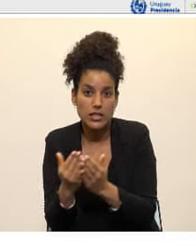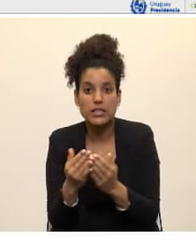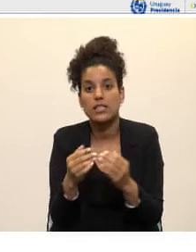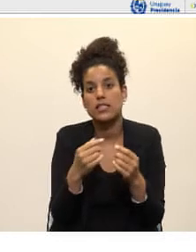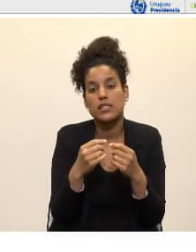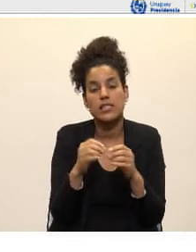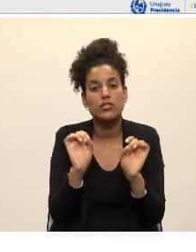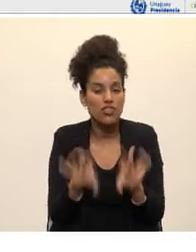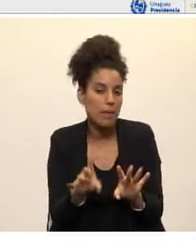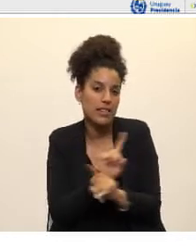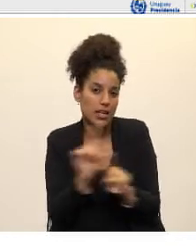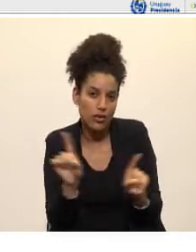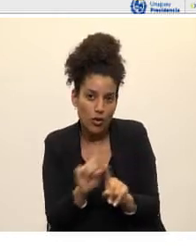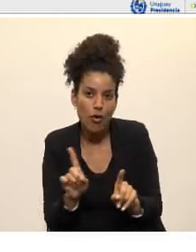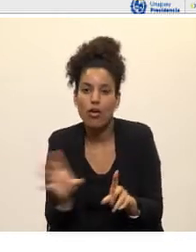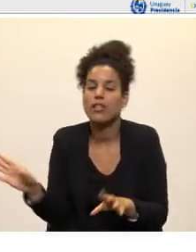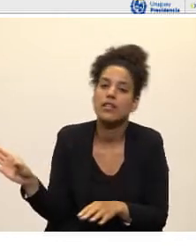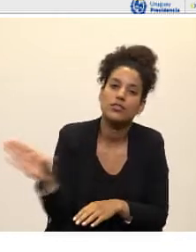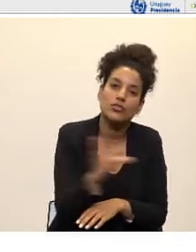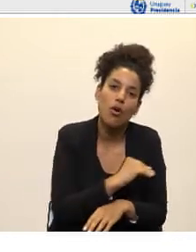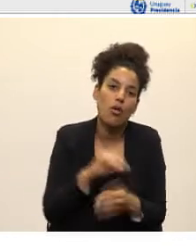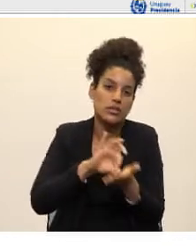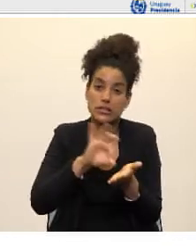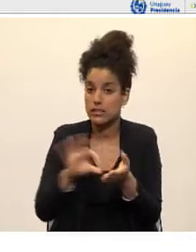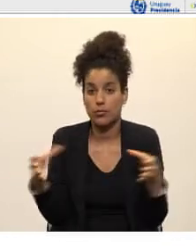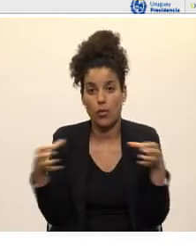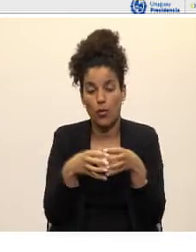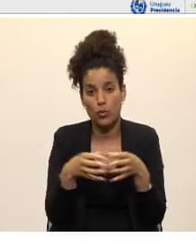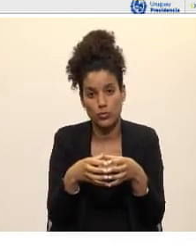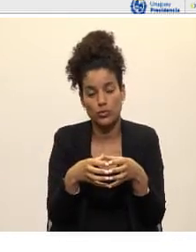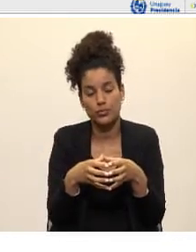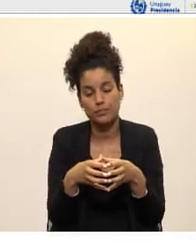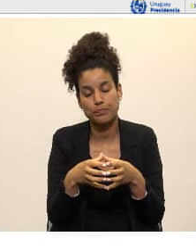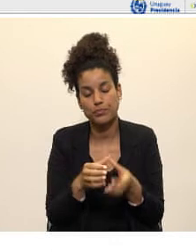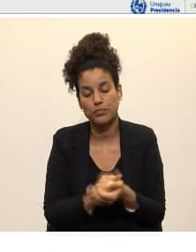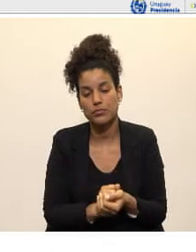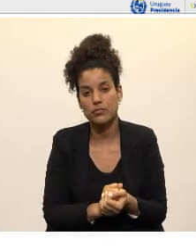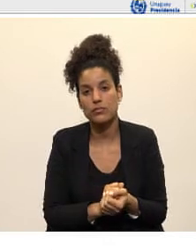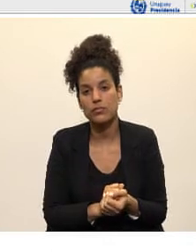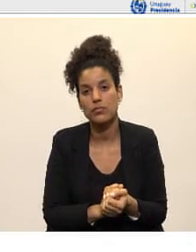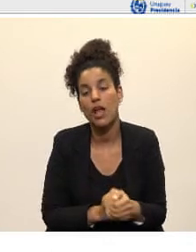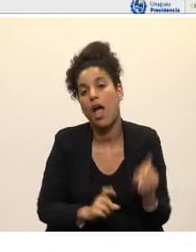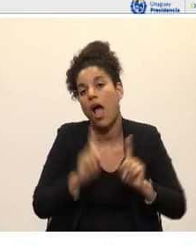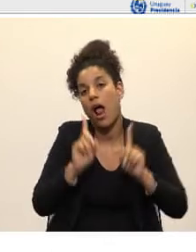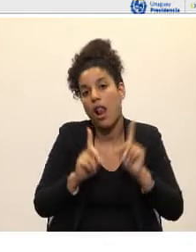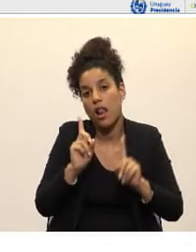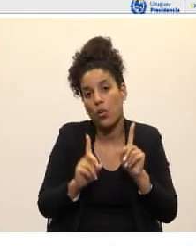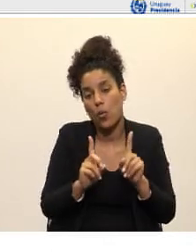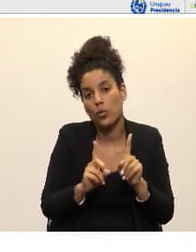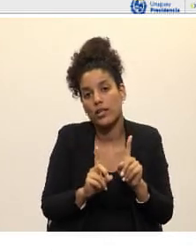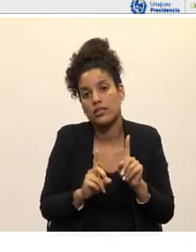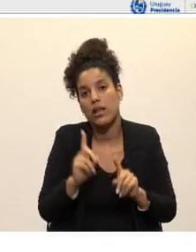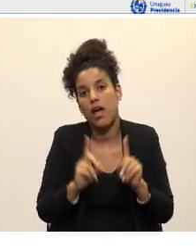la organización en su conjunto y del sistema en su conjunto. A nivel de algunas puntas, algunas recomendaciones,